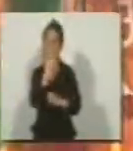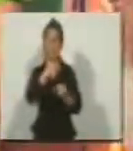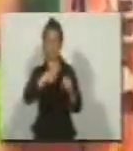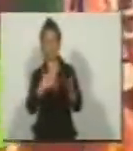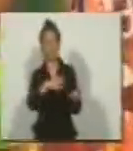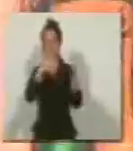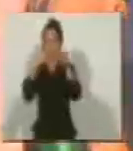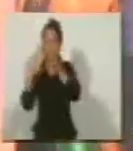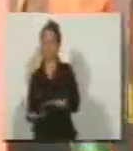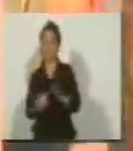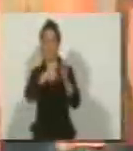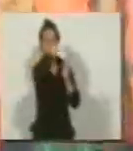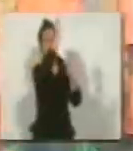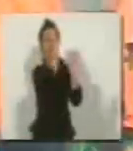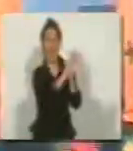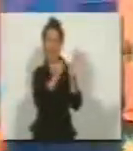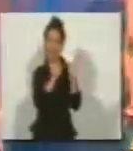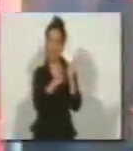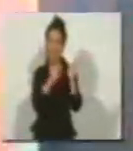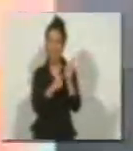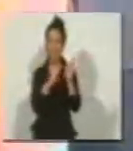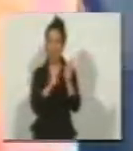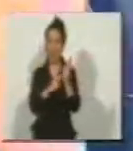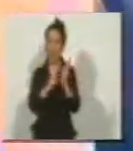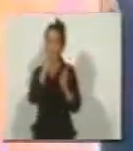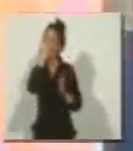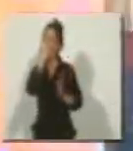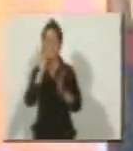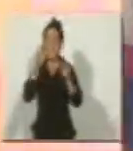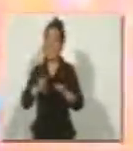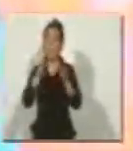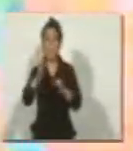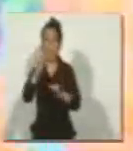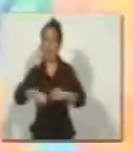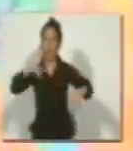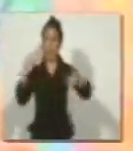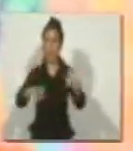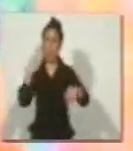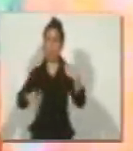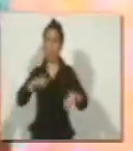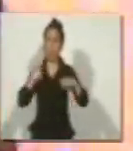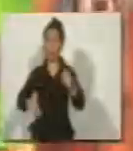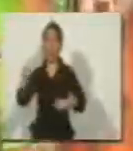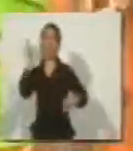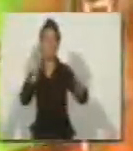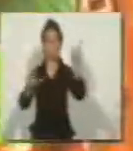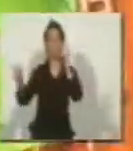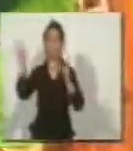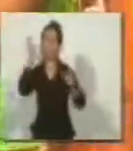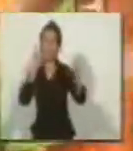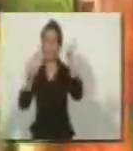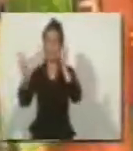cartel, mascarita siempre está. Batucada yo escuché, las